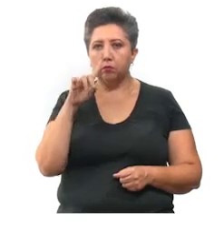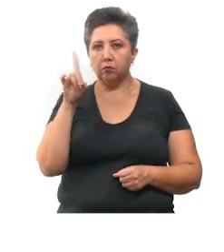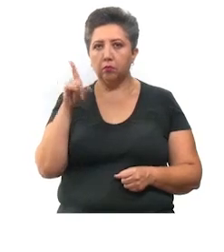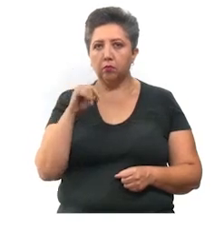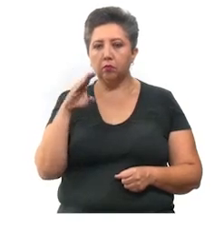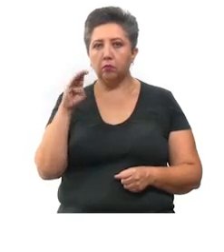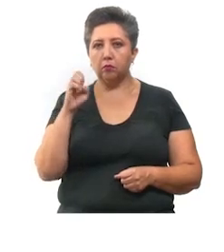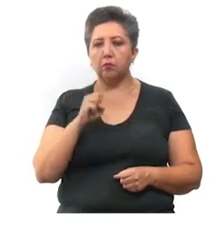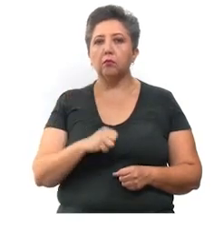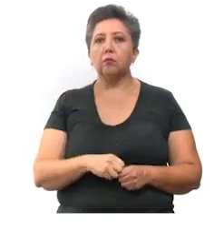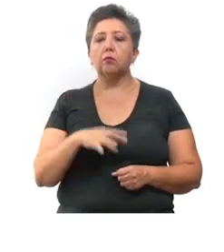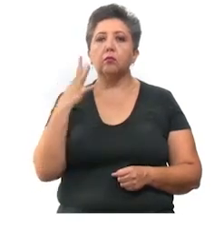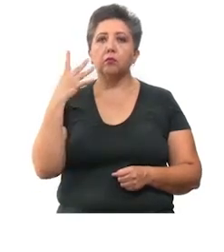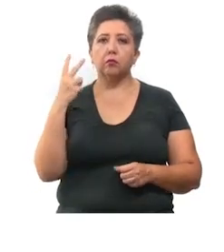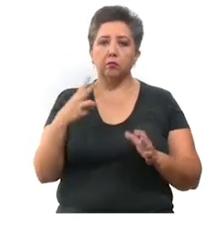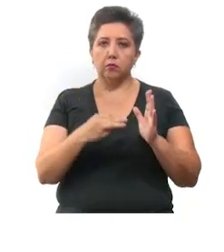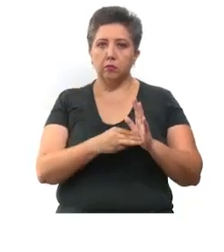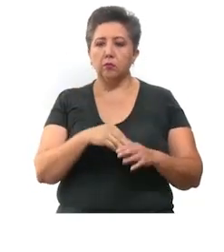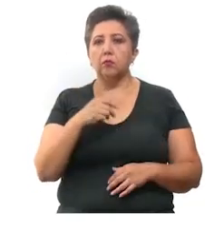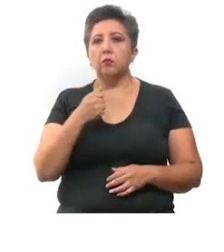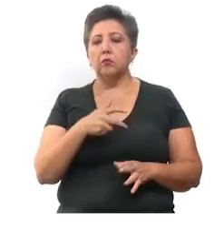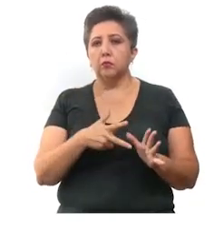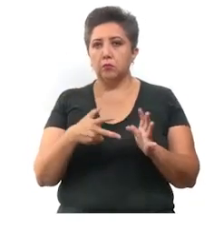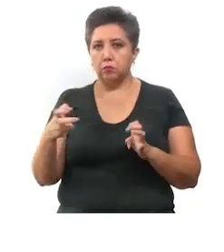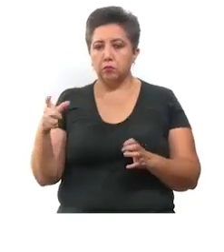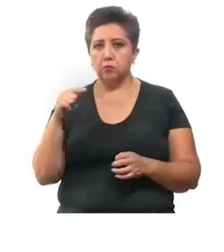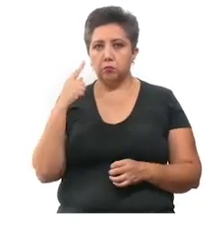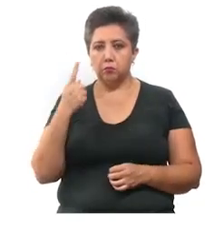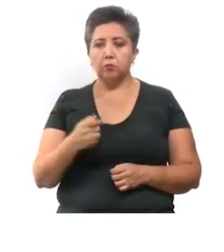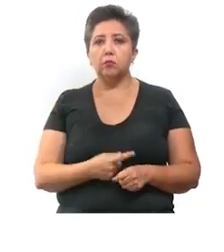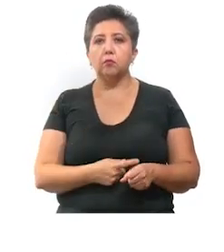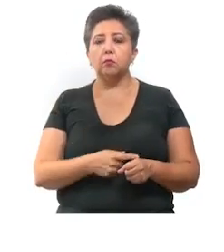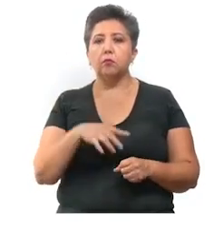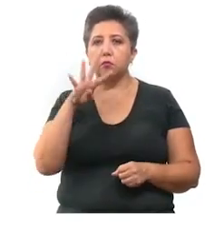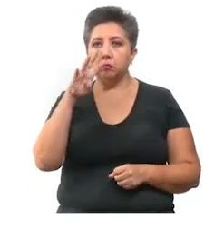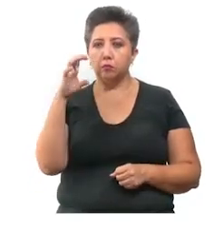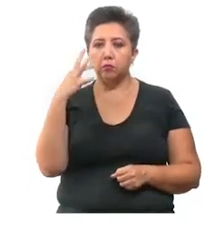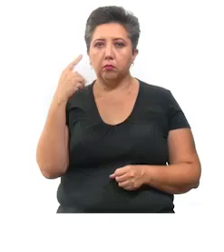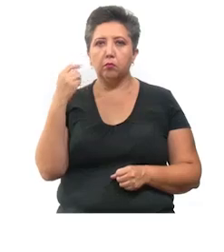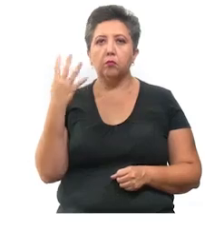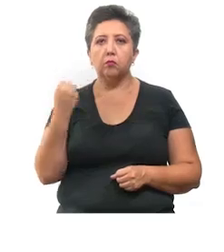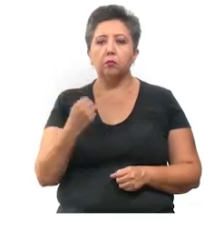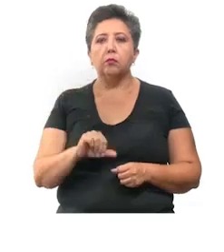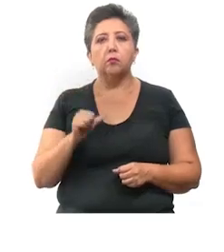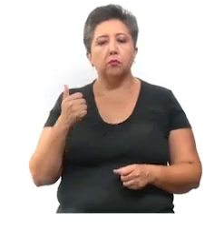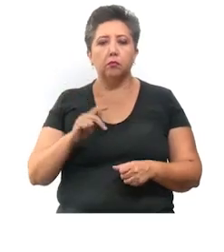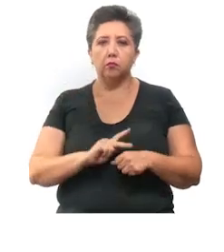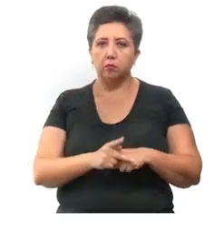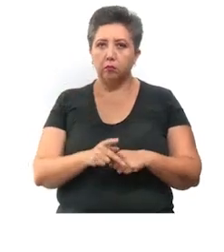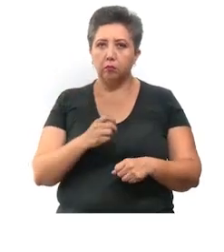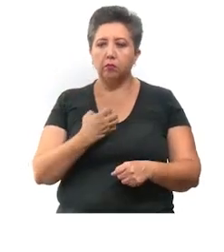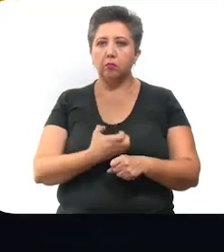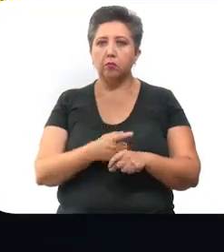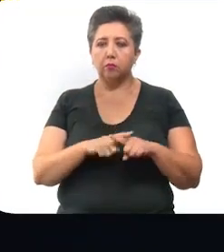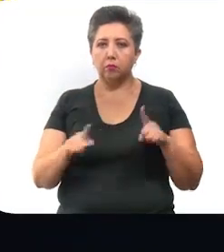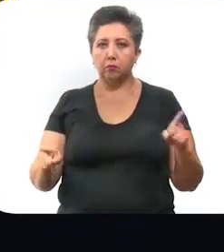Zucacab. De los 52.871 casos positivos, 459 son de otro país u otro